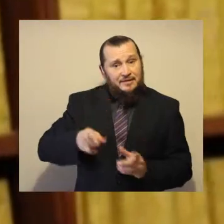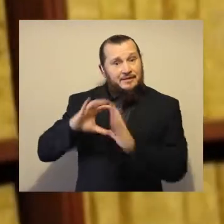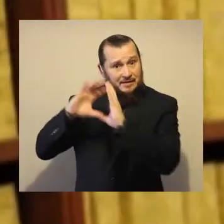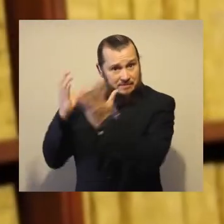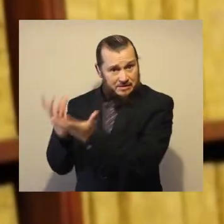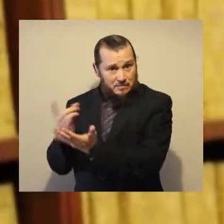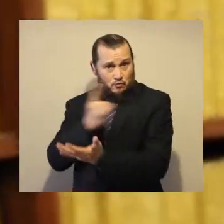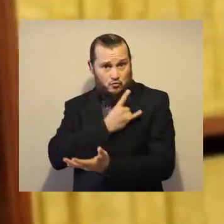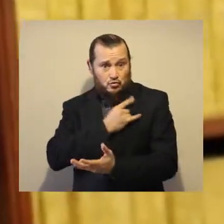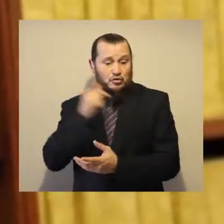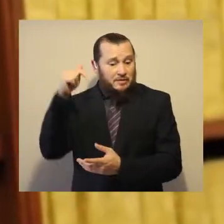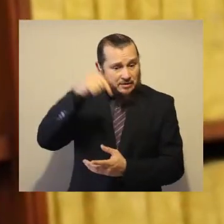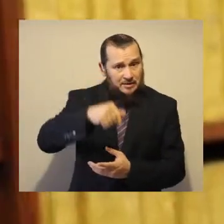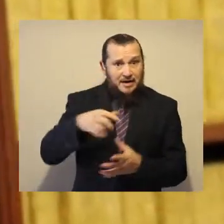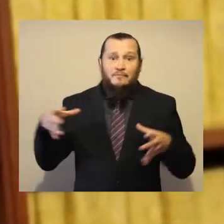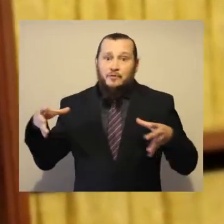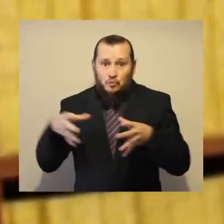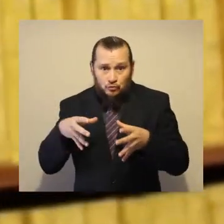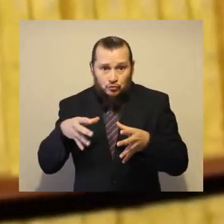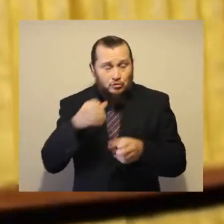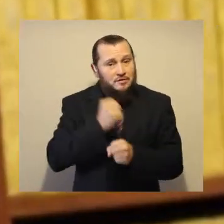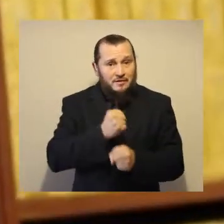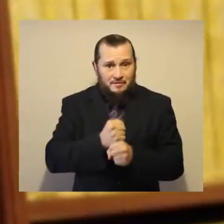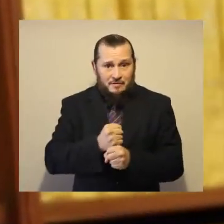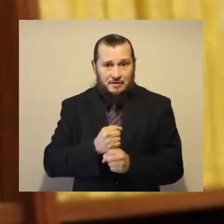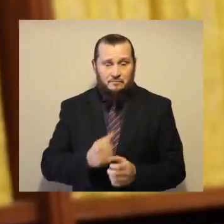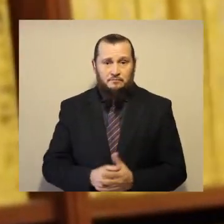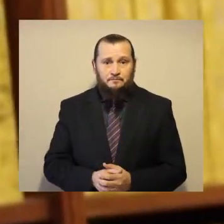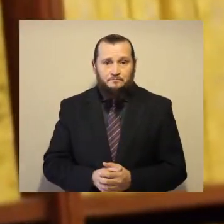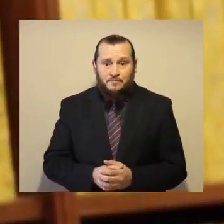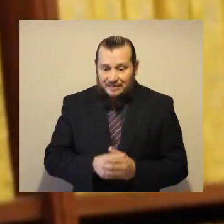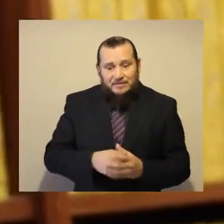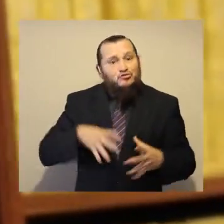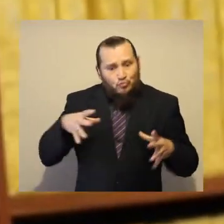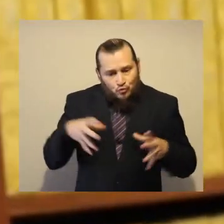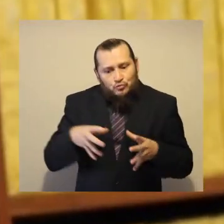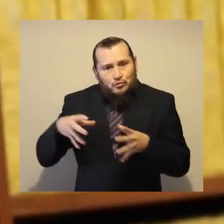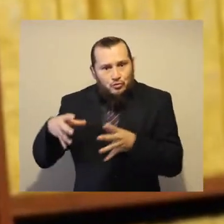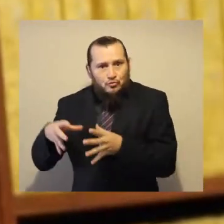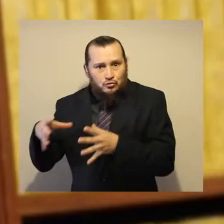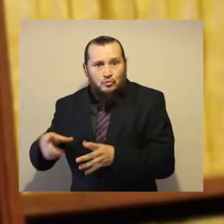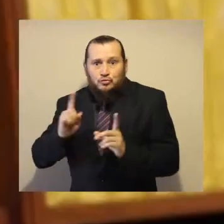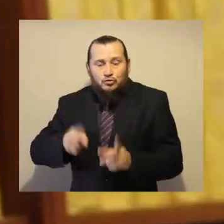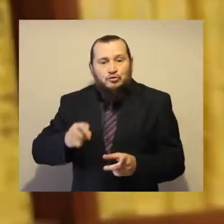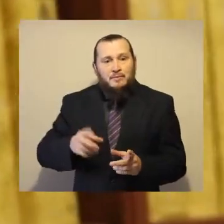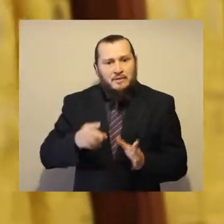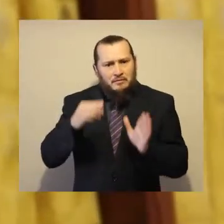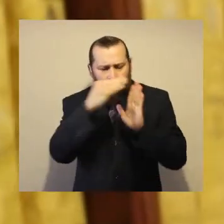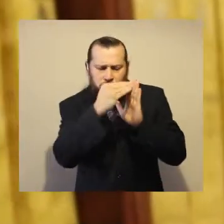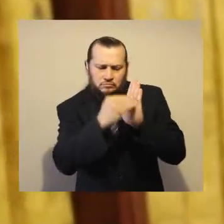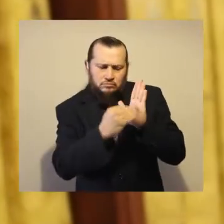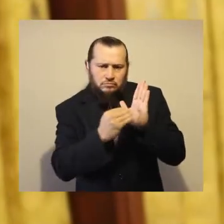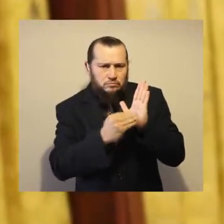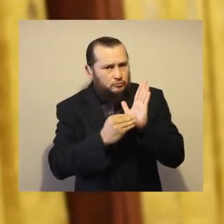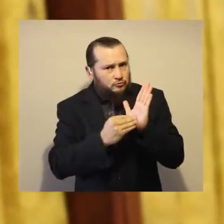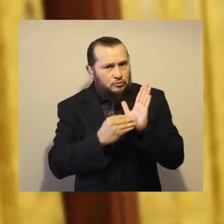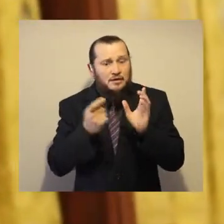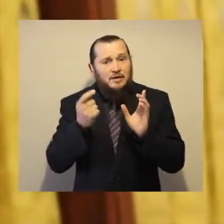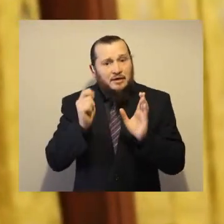y otras universidades del exterior. Y eso junto a la posibilidad de obtener